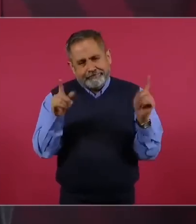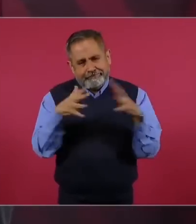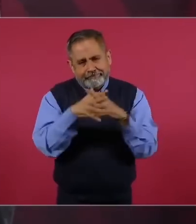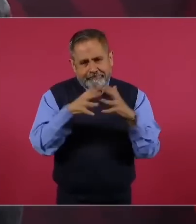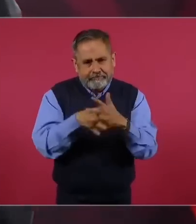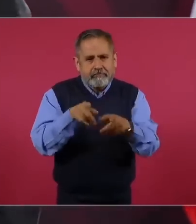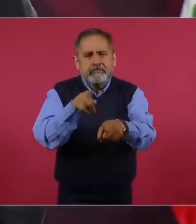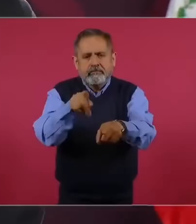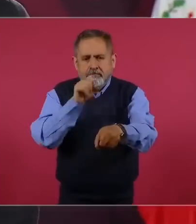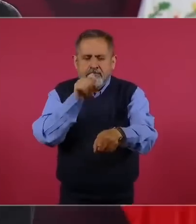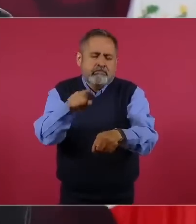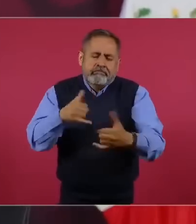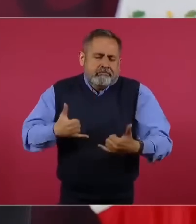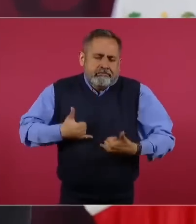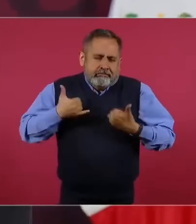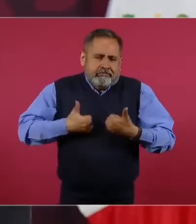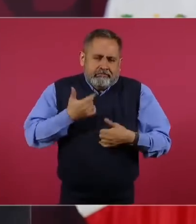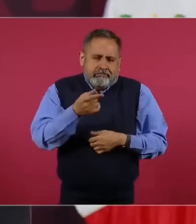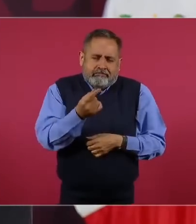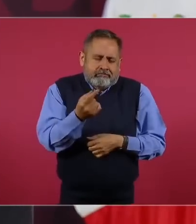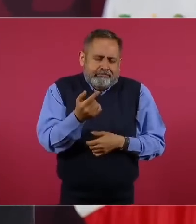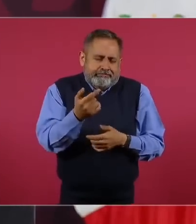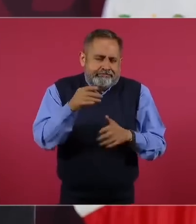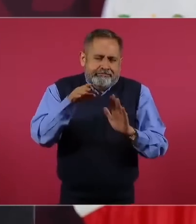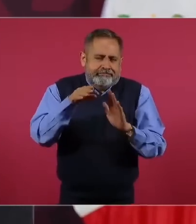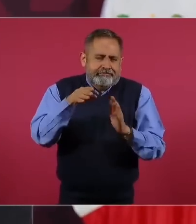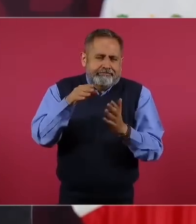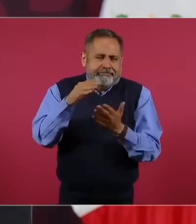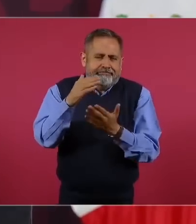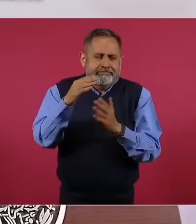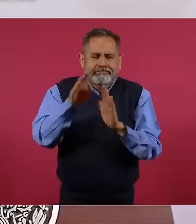tú estabas joven, ¿no?, cuando eso,